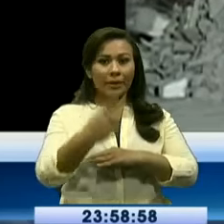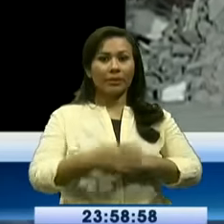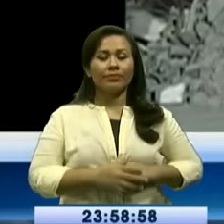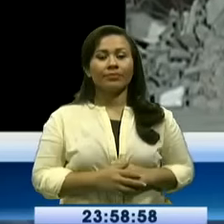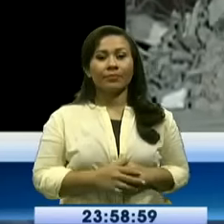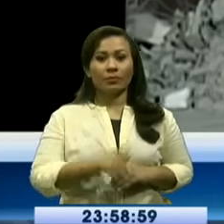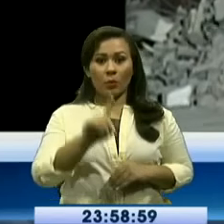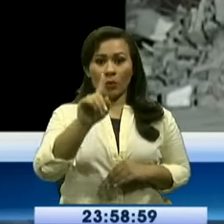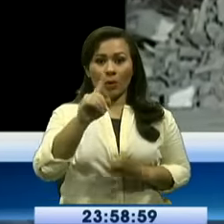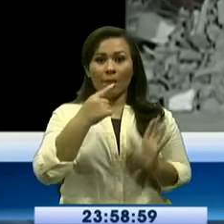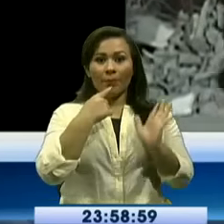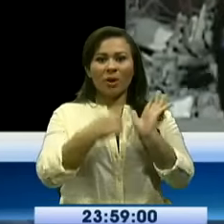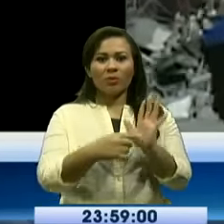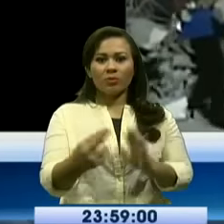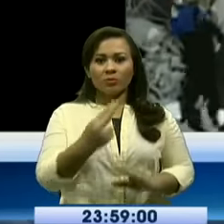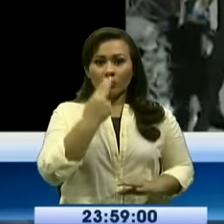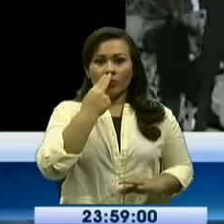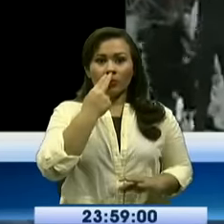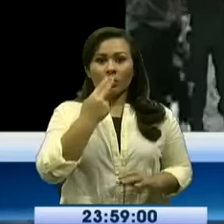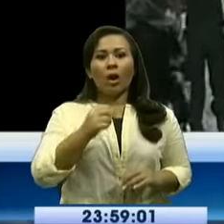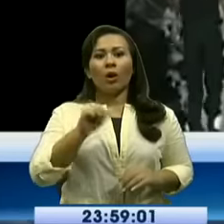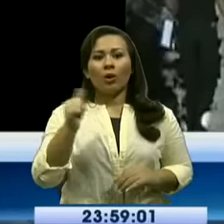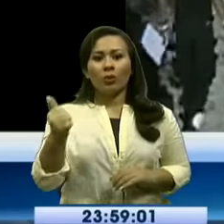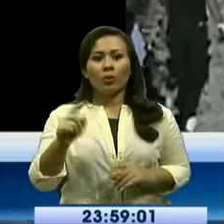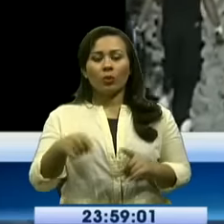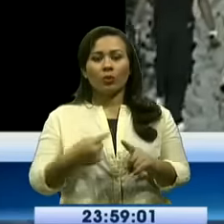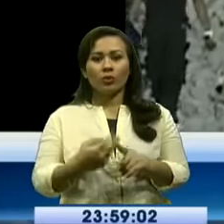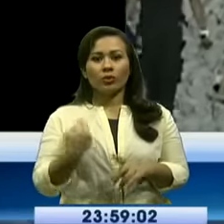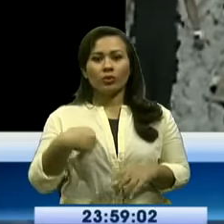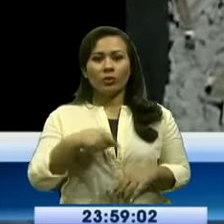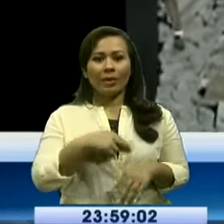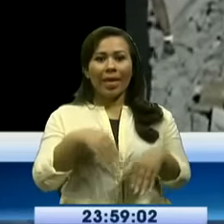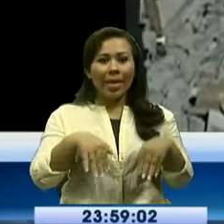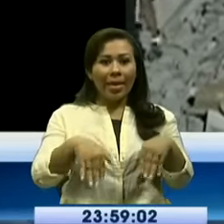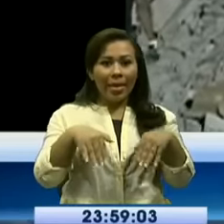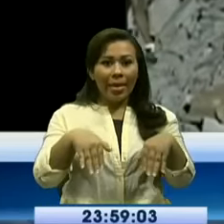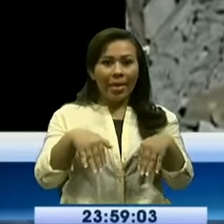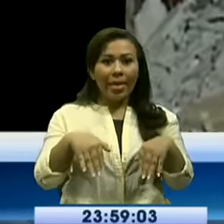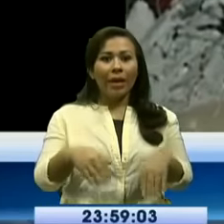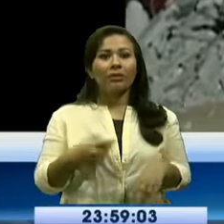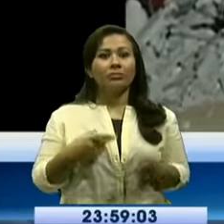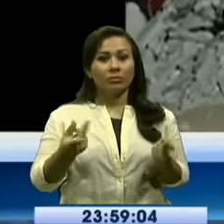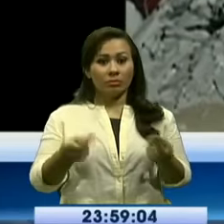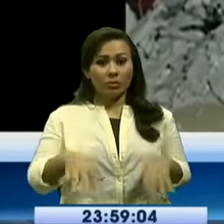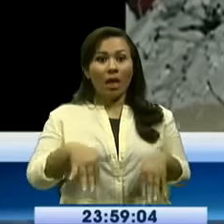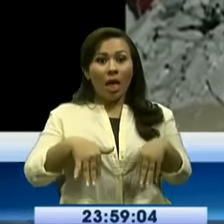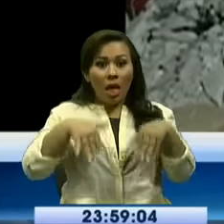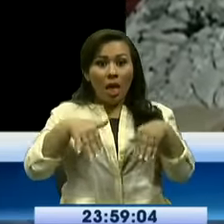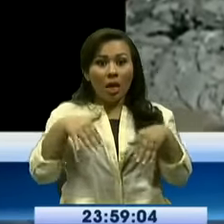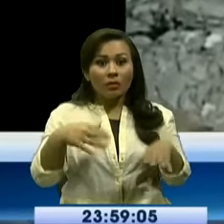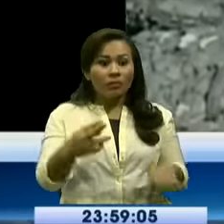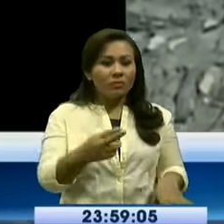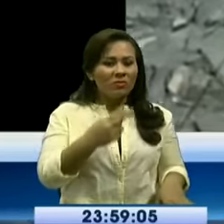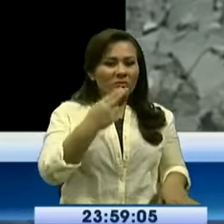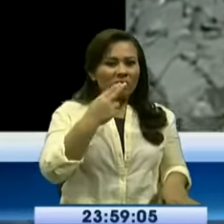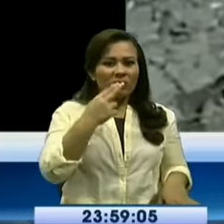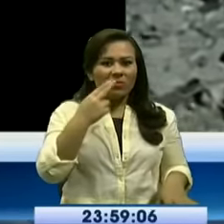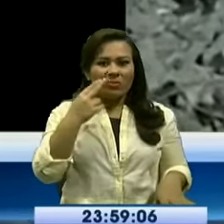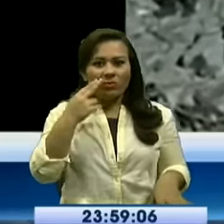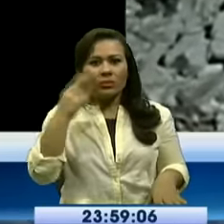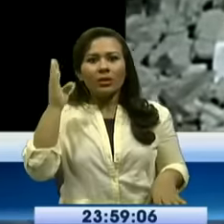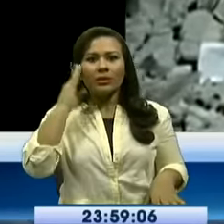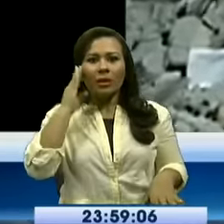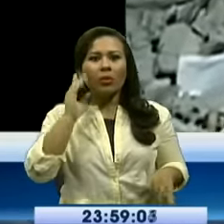llegar. Unas pueden ser los olores, otra es cuando nosotros manejamos el canino también, el perro también maneja ciertos olores